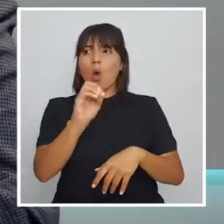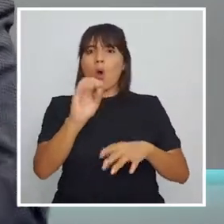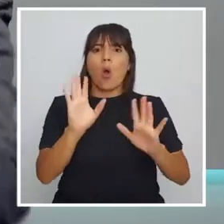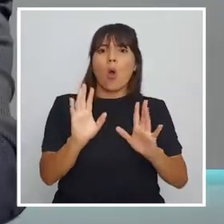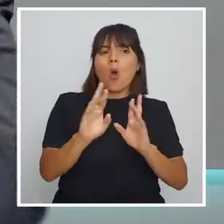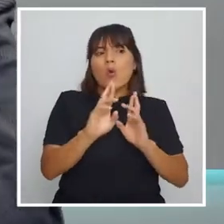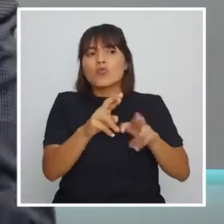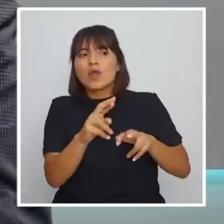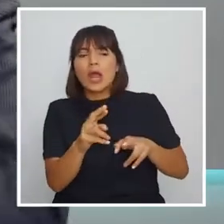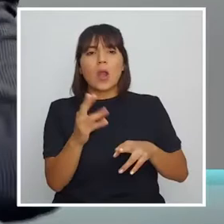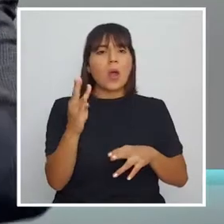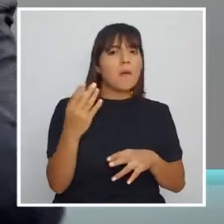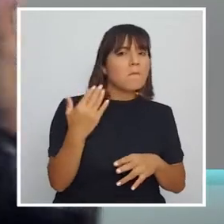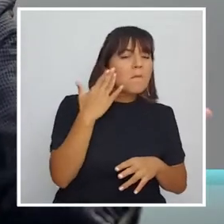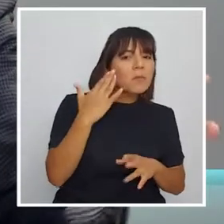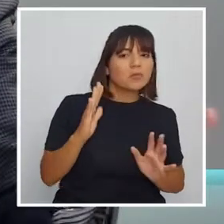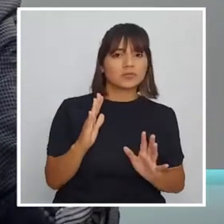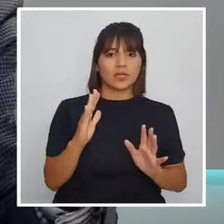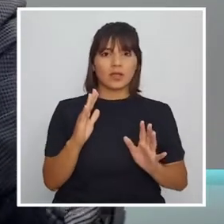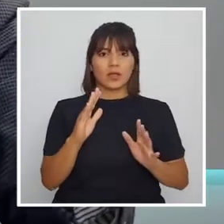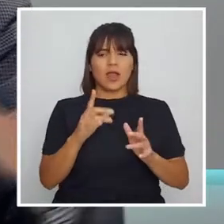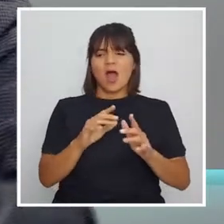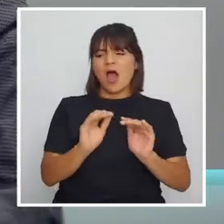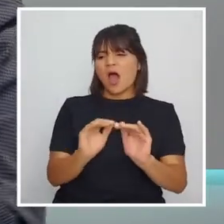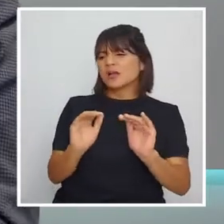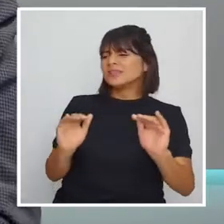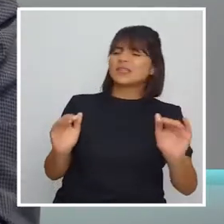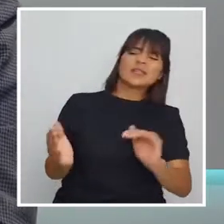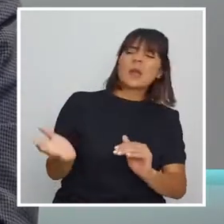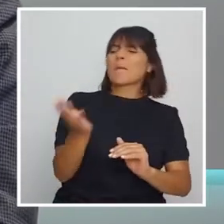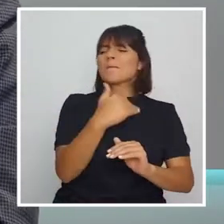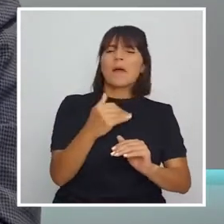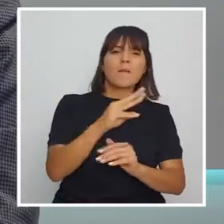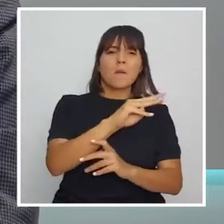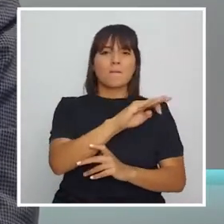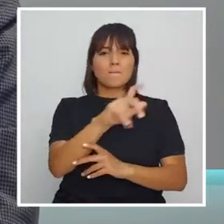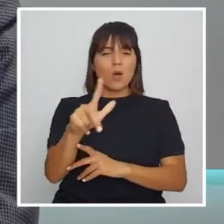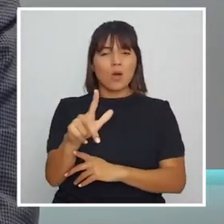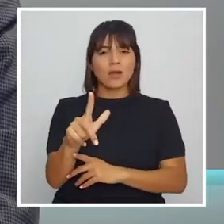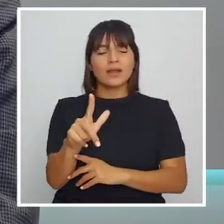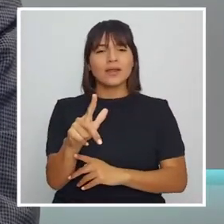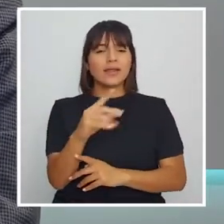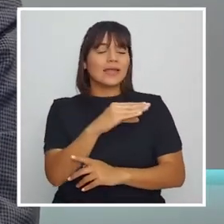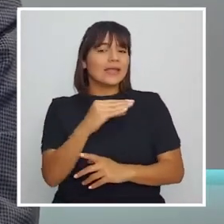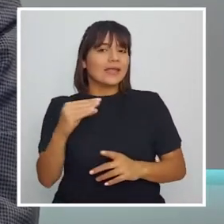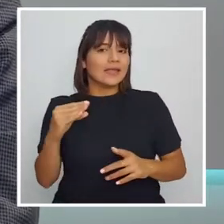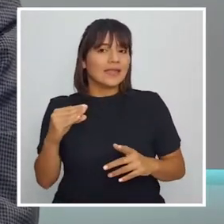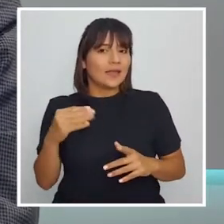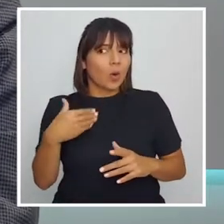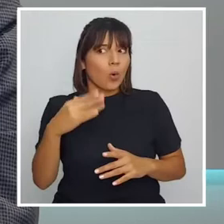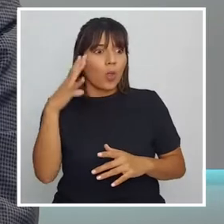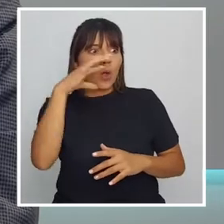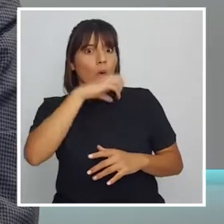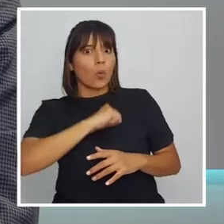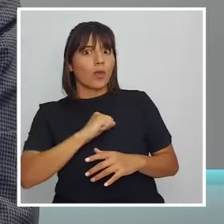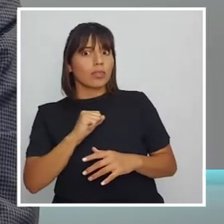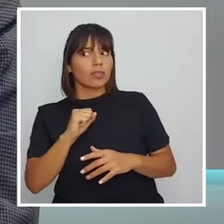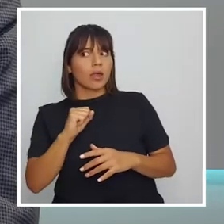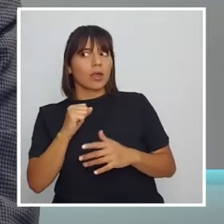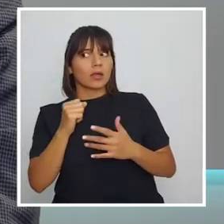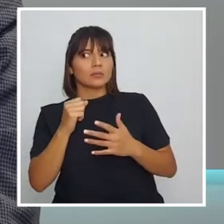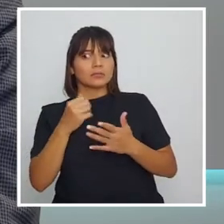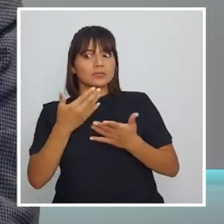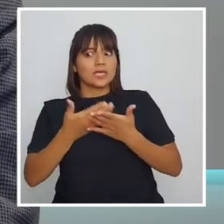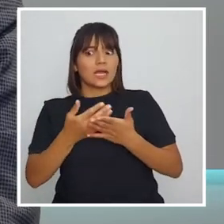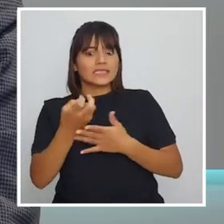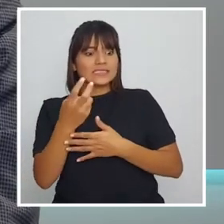regalito a la señora, no sé qué, todos los chiquillos, vámonos para el mall. Y cuando nos damos cuenta llega diciembre,